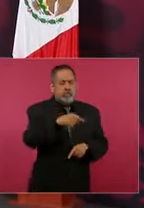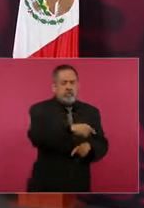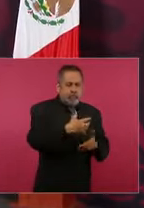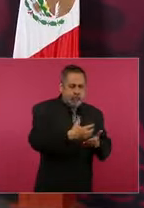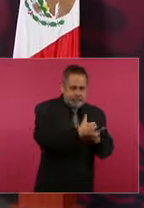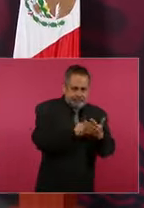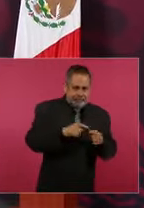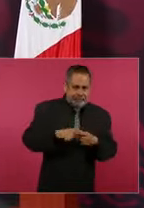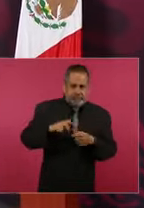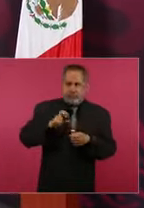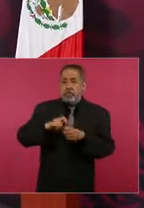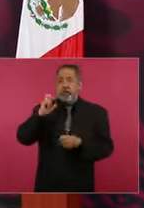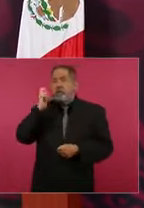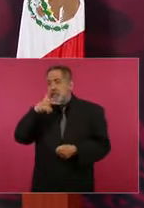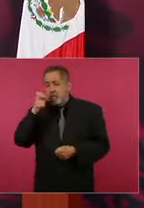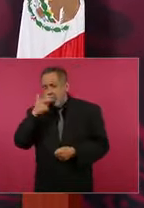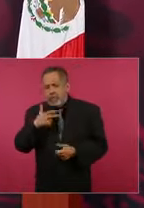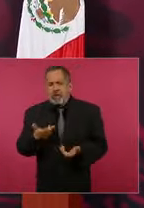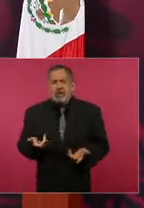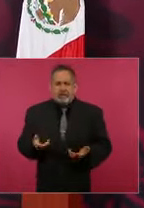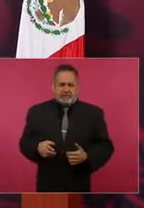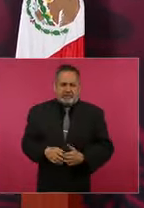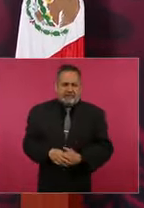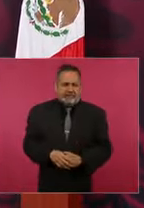en Chihuahua,